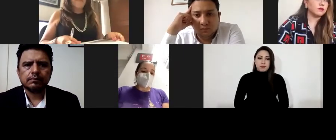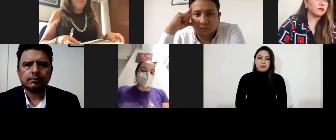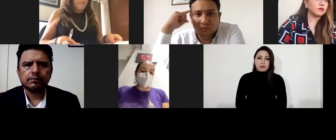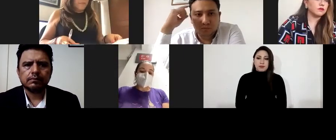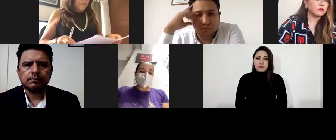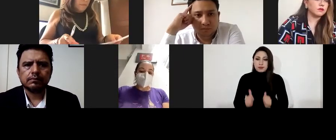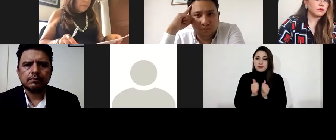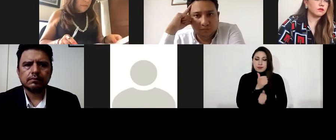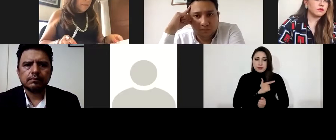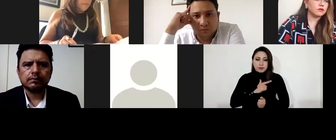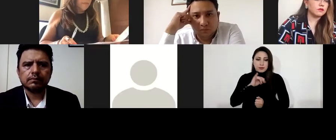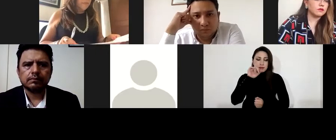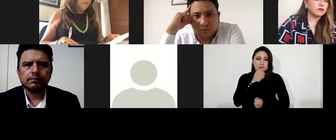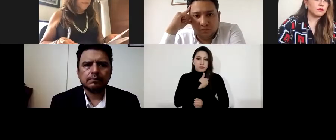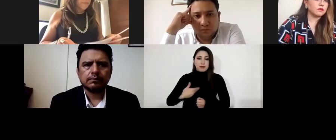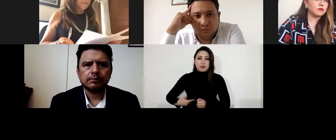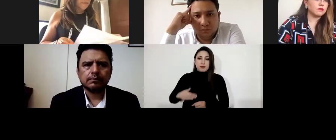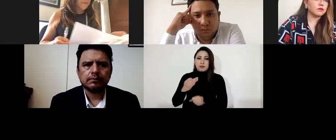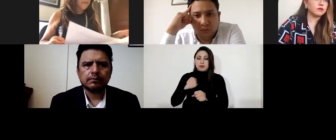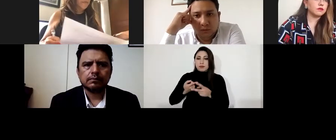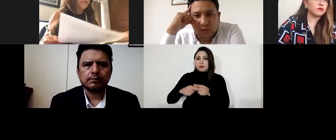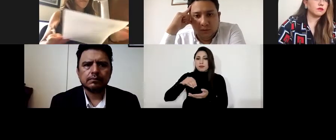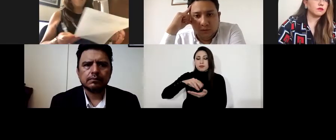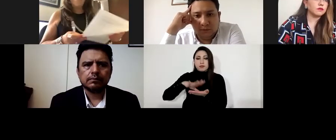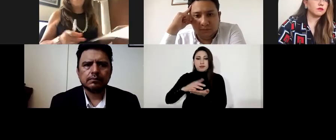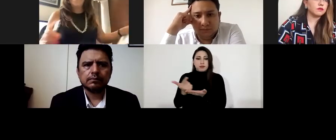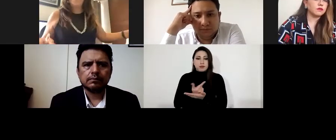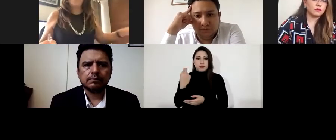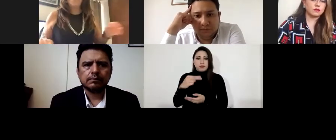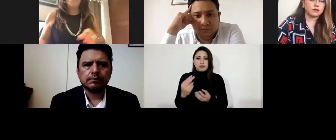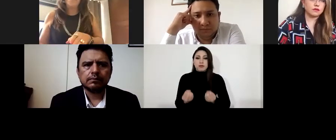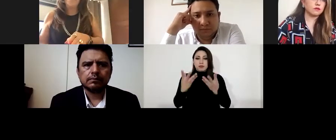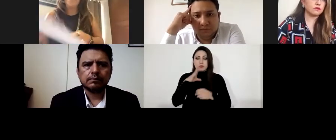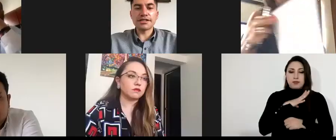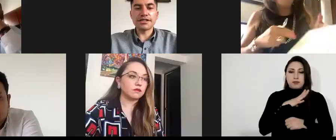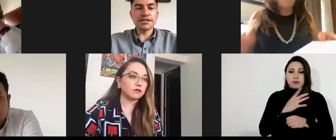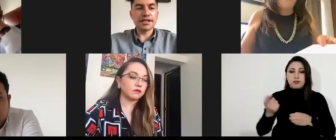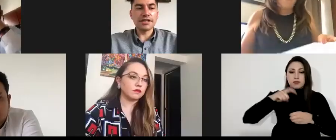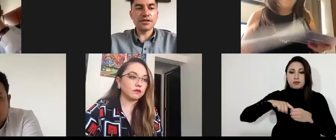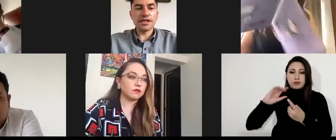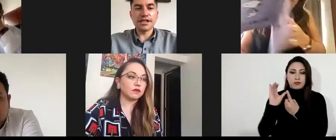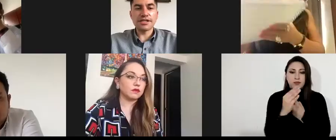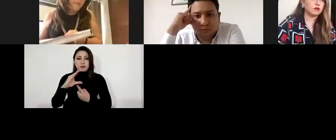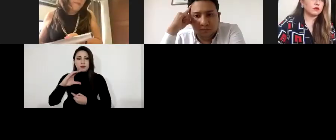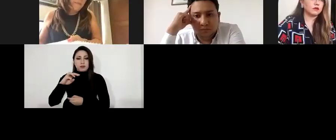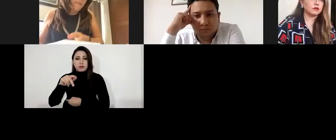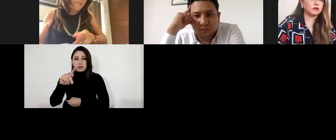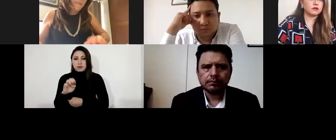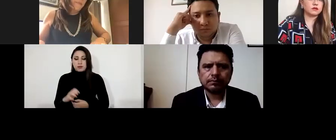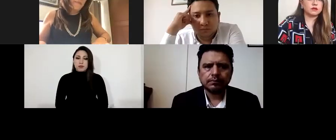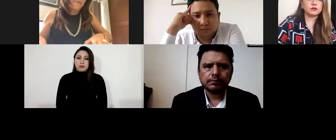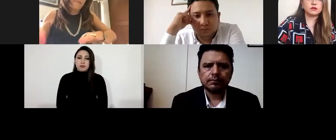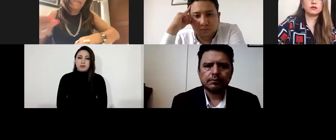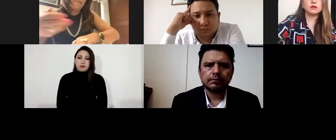diputada presidenta. En este momento doy cuenta de las personas integrantes del comité que se encuentran hasta este instante conectadas a esta